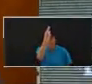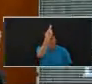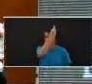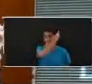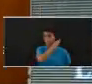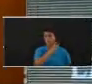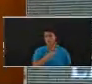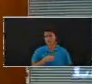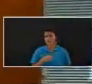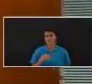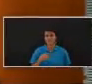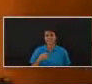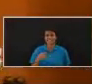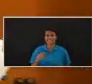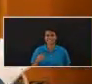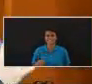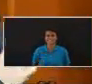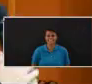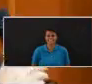¿Puedes decir amén?